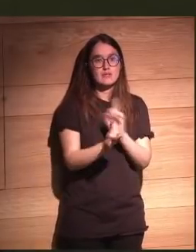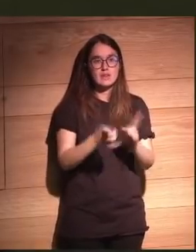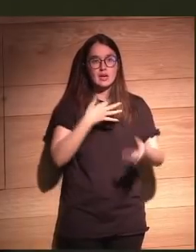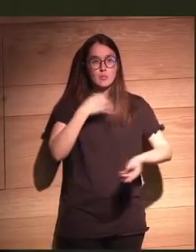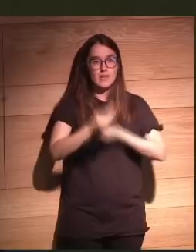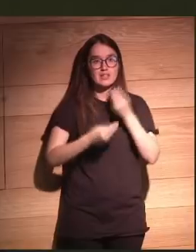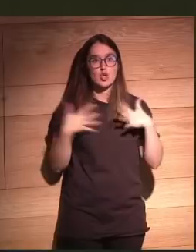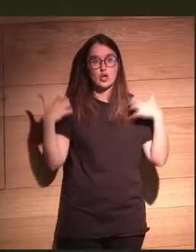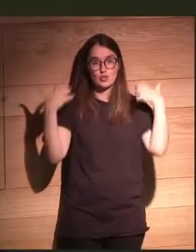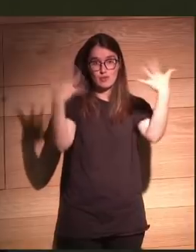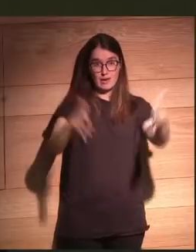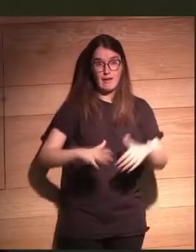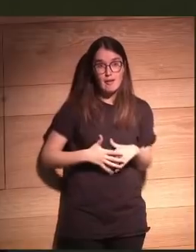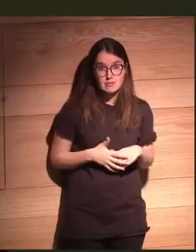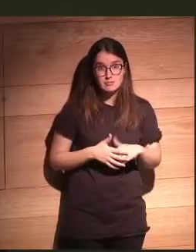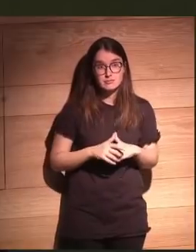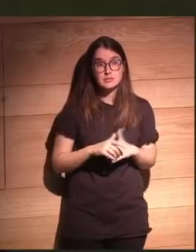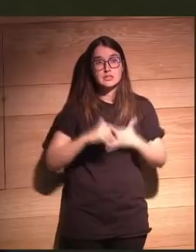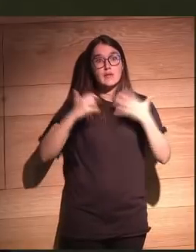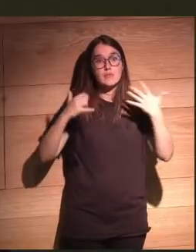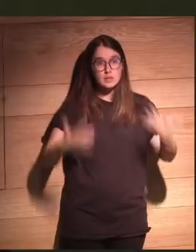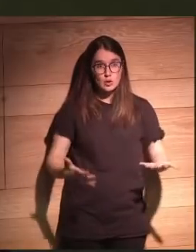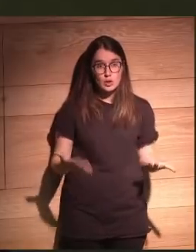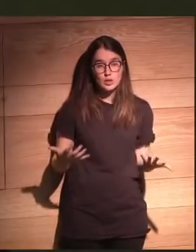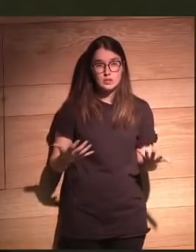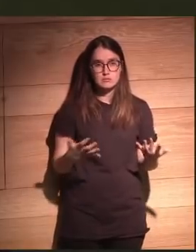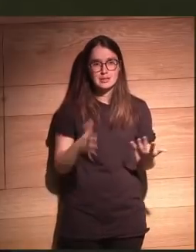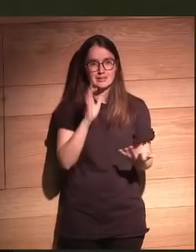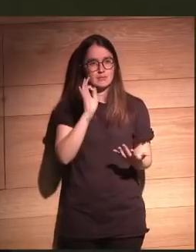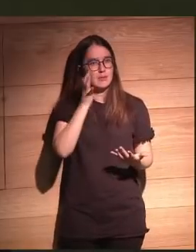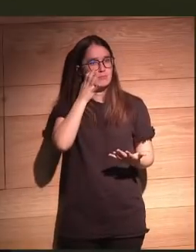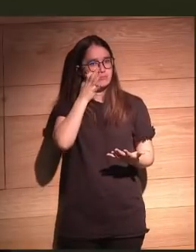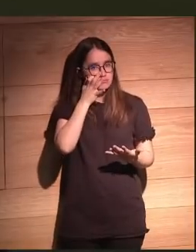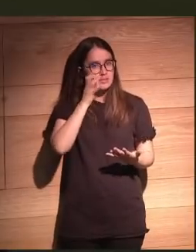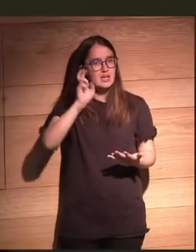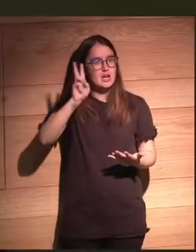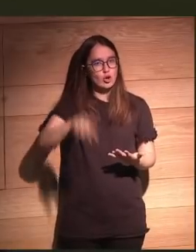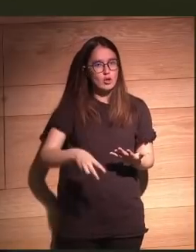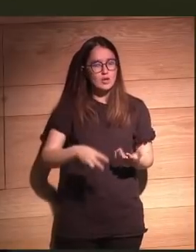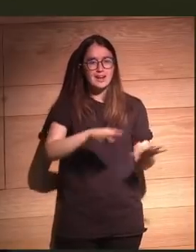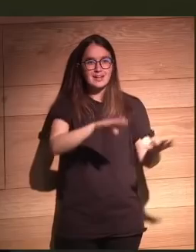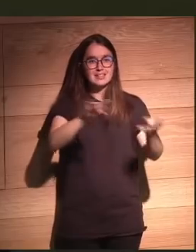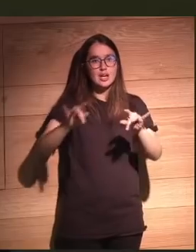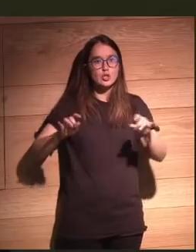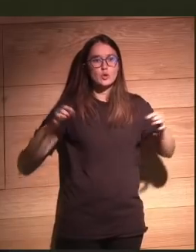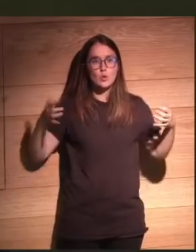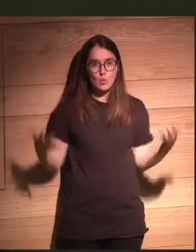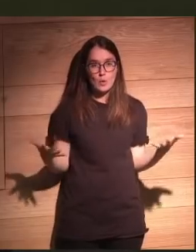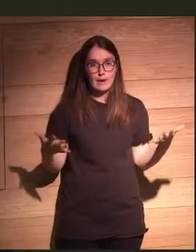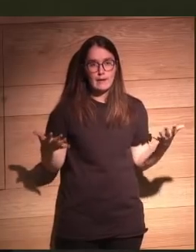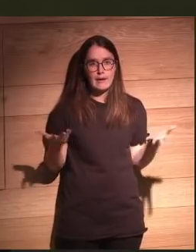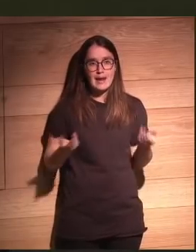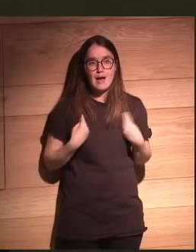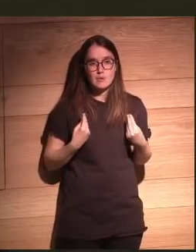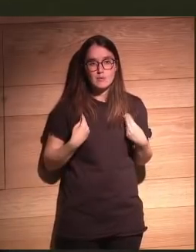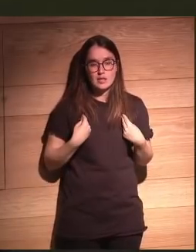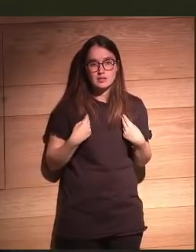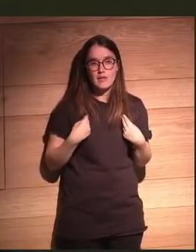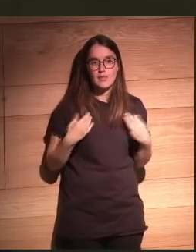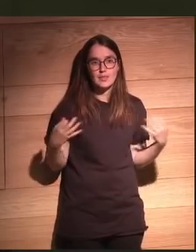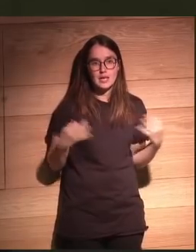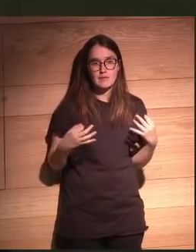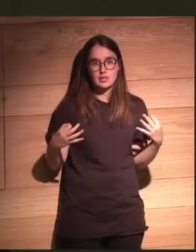que le dé la santa gana. Con lo cual vamos a de verdad reconocer en qué territorio estamos, que la vivienda efectivamente